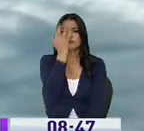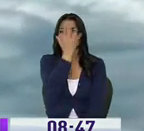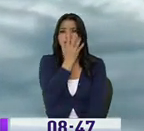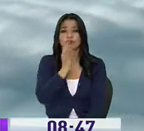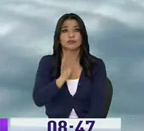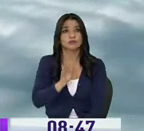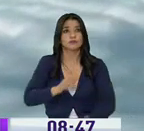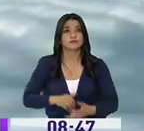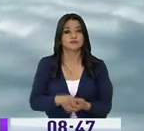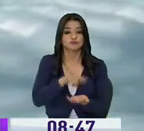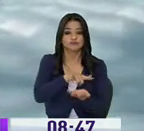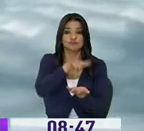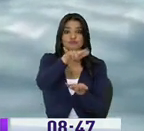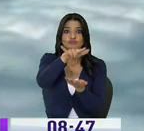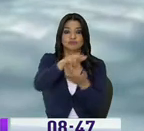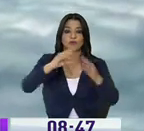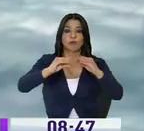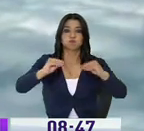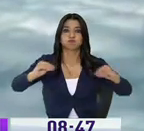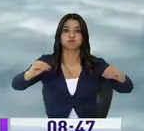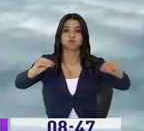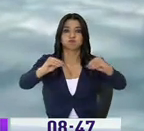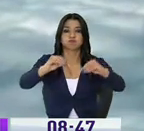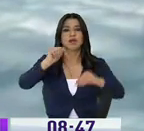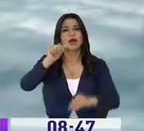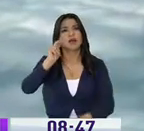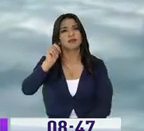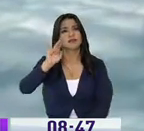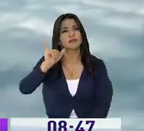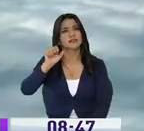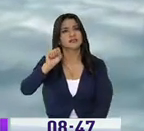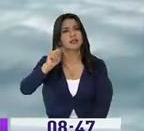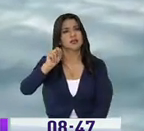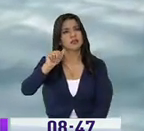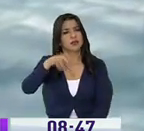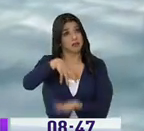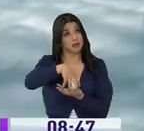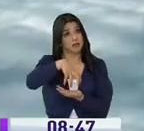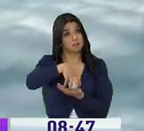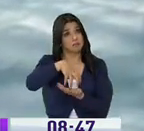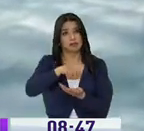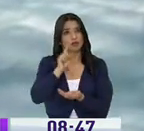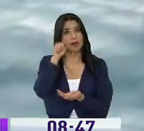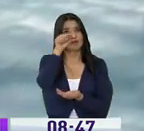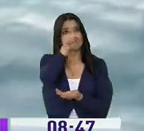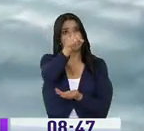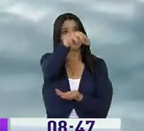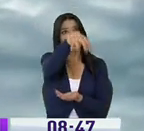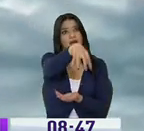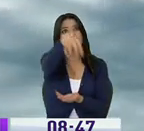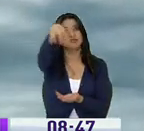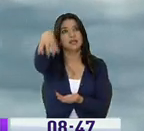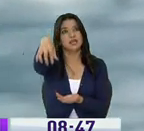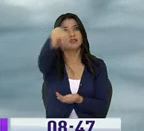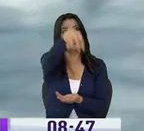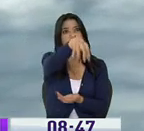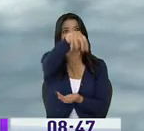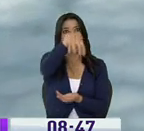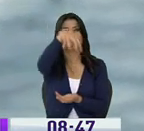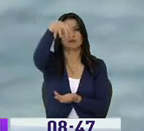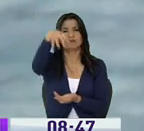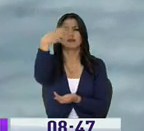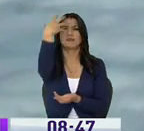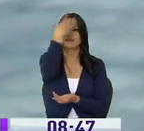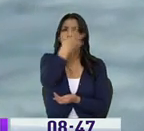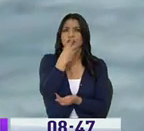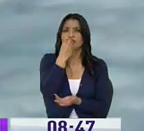este Cotopaxi, acá está, este cuál es el Antisana, o el Cayam, no, el Cayam es el del fondo, qué lindura esto,